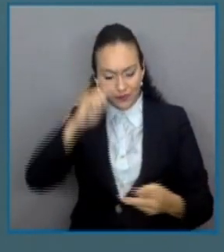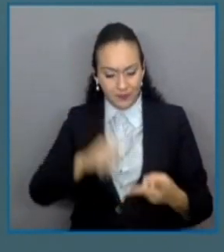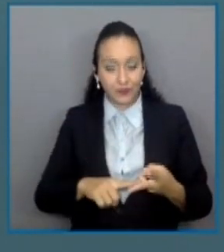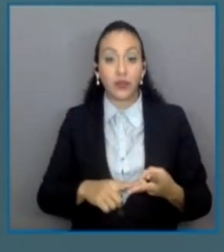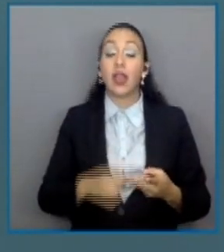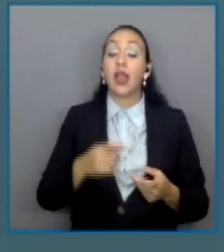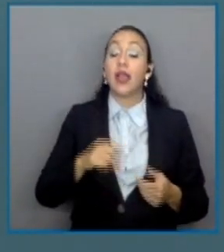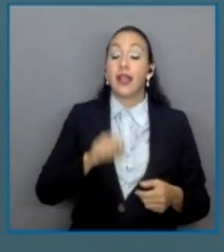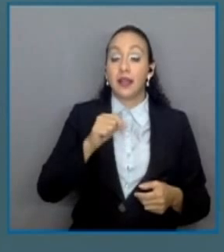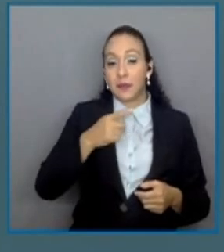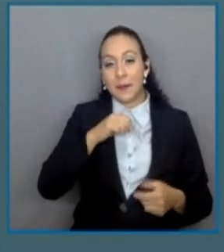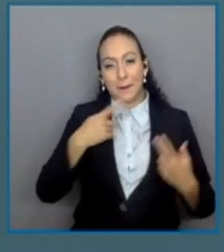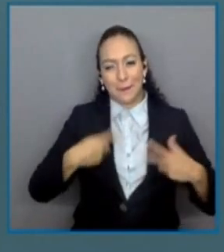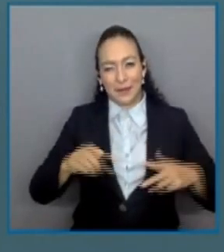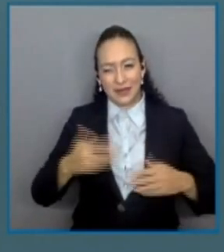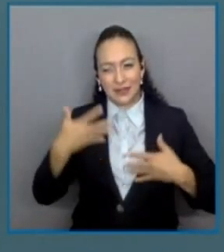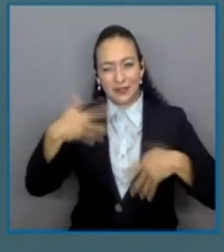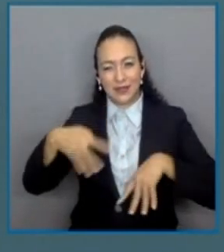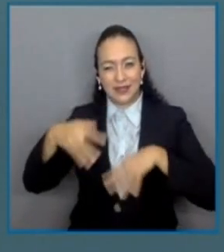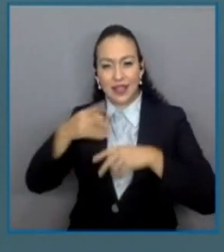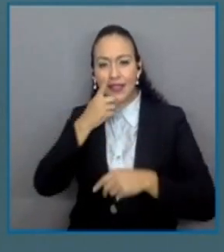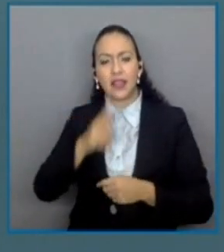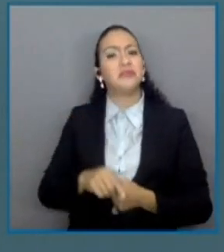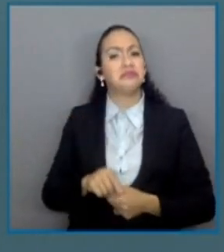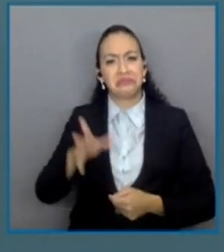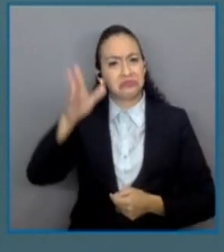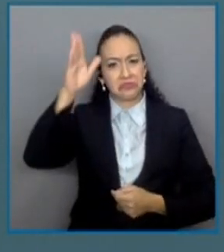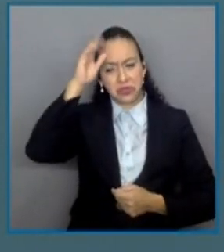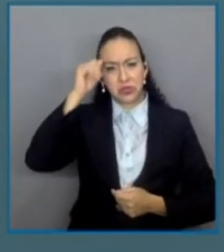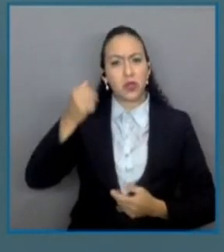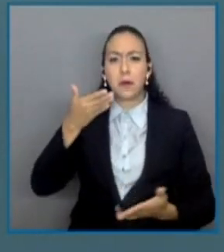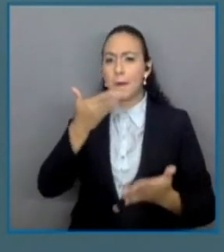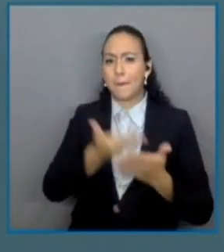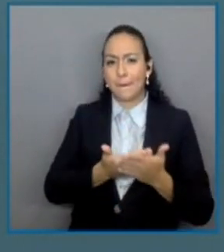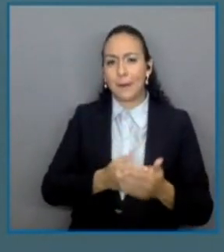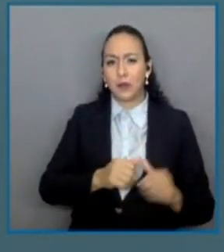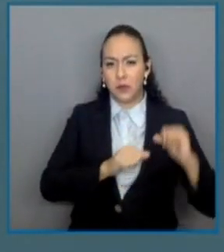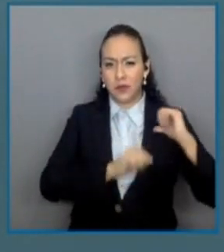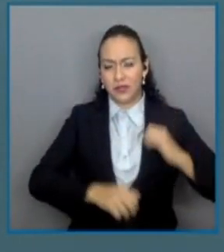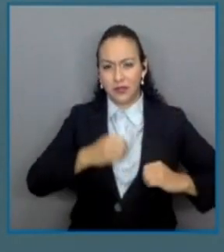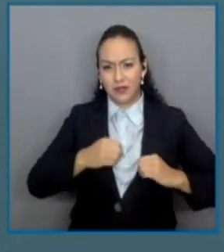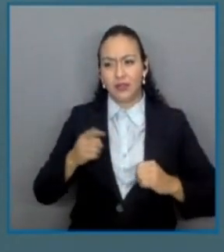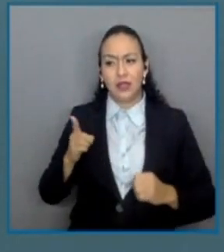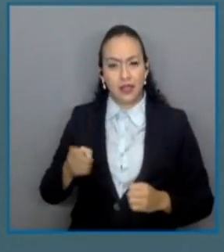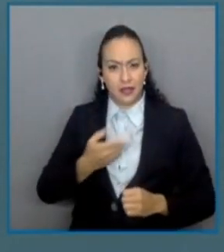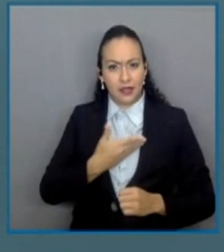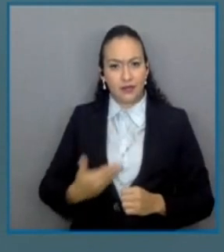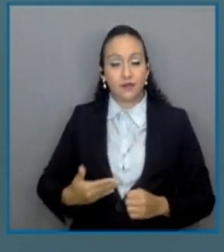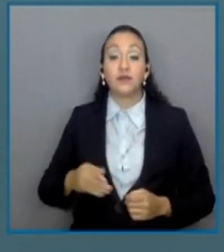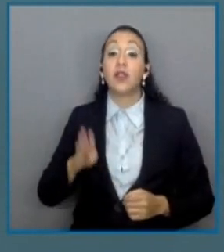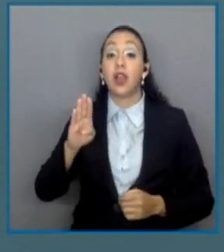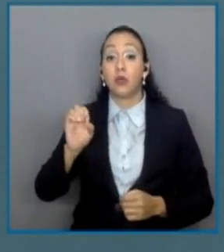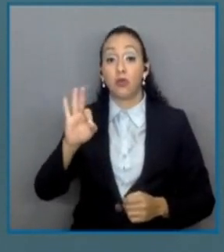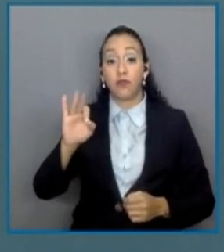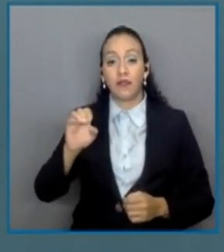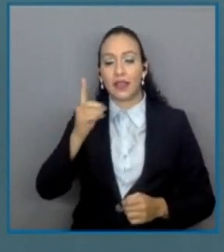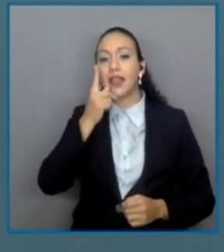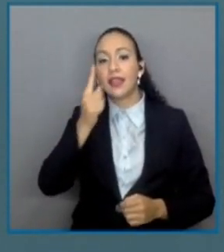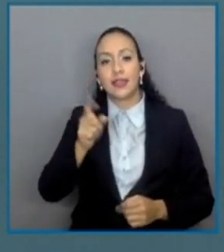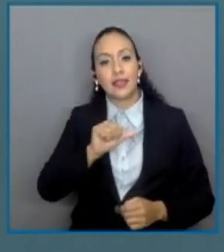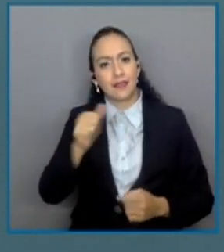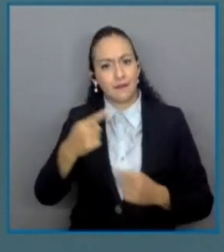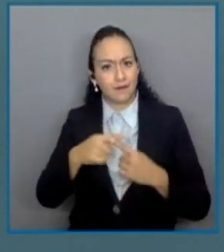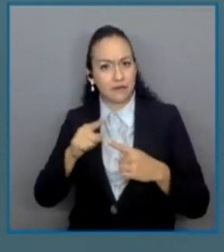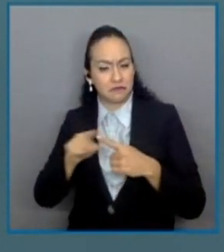circuitos de un pronunciamiento de rechazo a la iniciativa de reforma constitucional por parte de la JUFED y diversas organizaciones del Poder